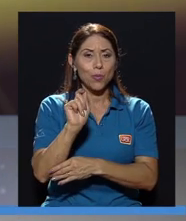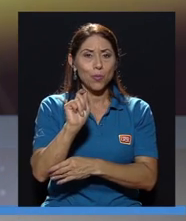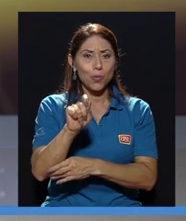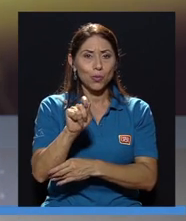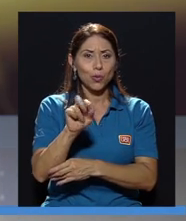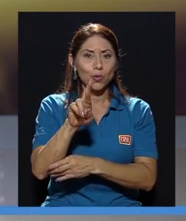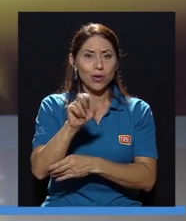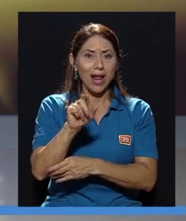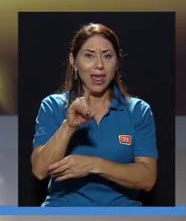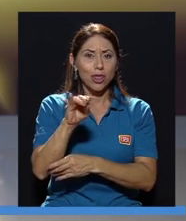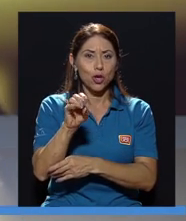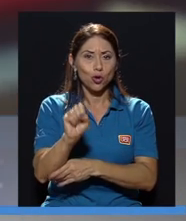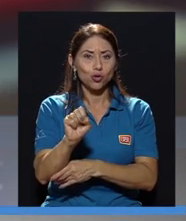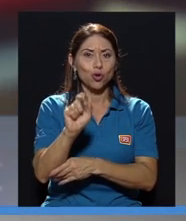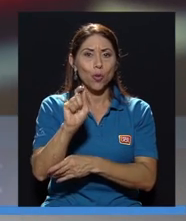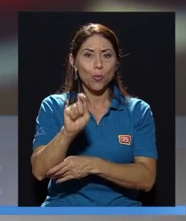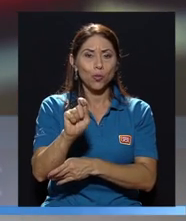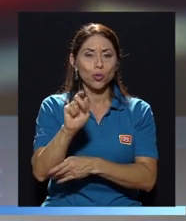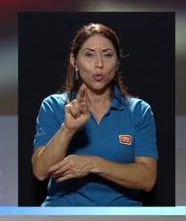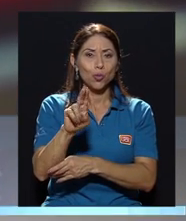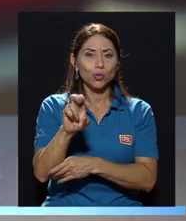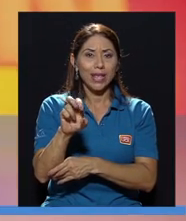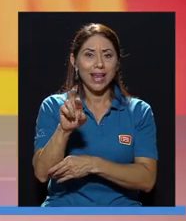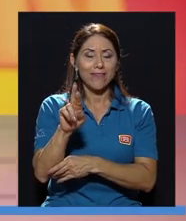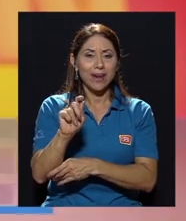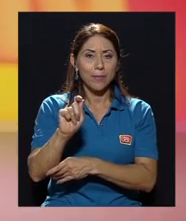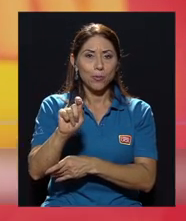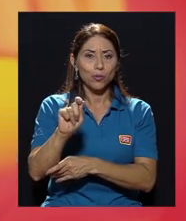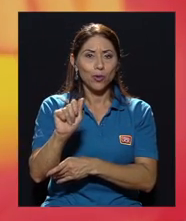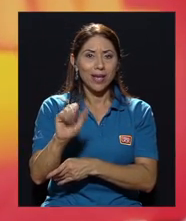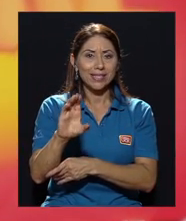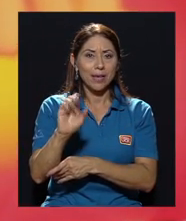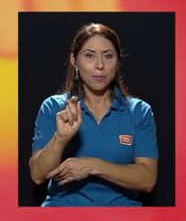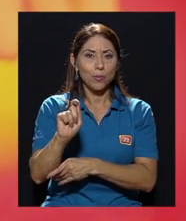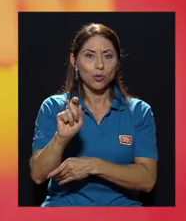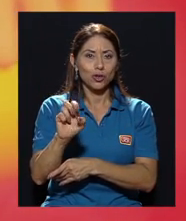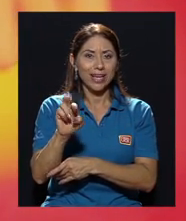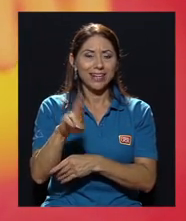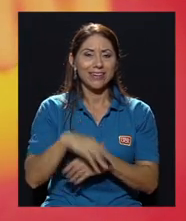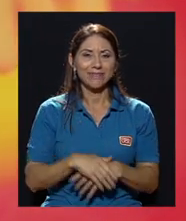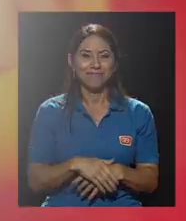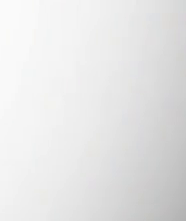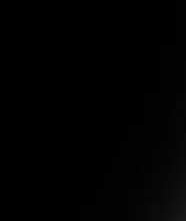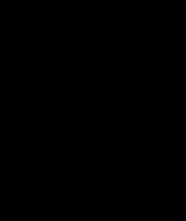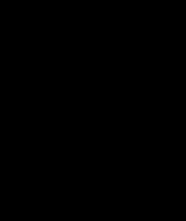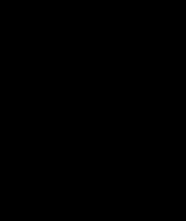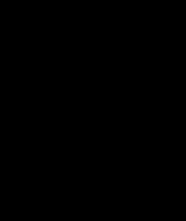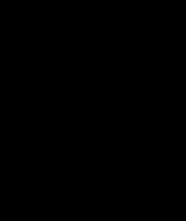dirección www.radios.ucr.ac.cr.